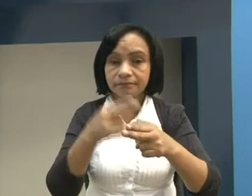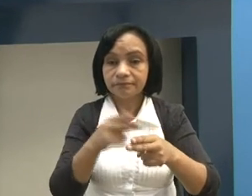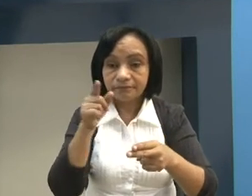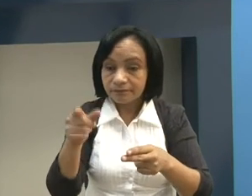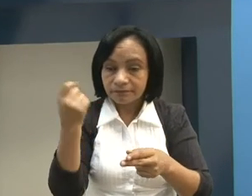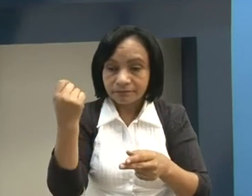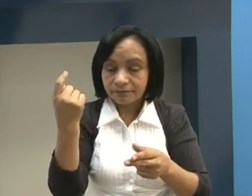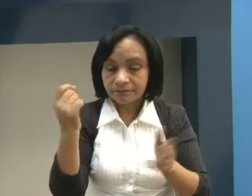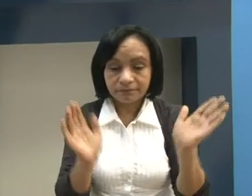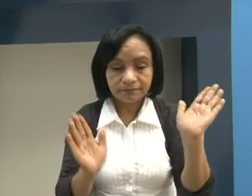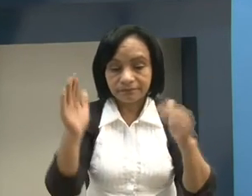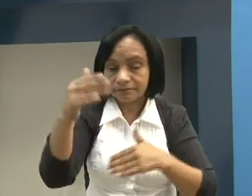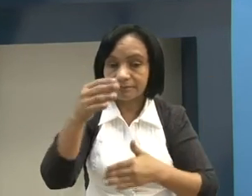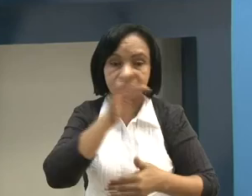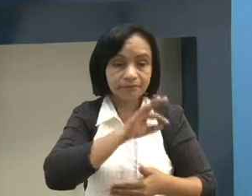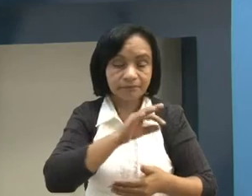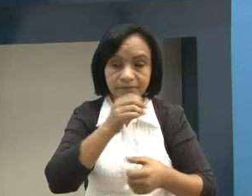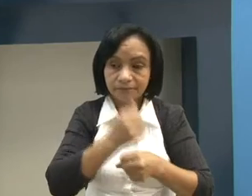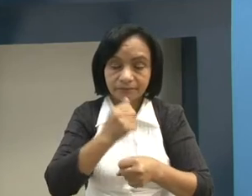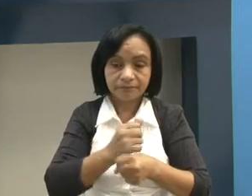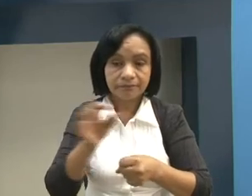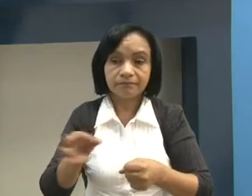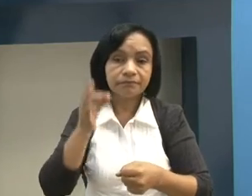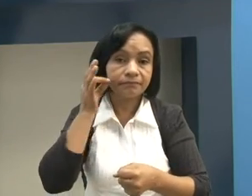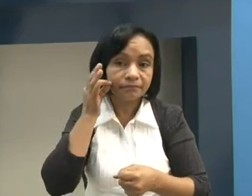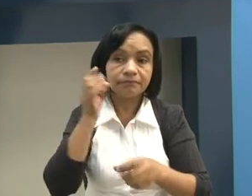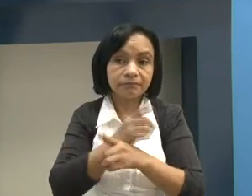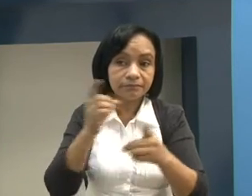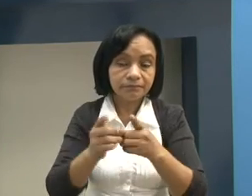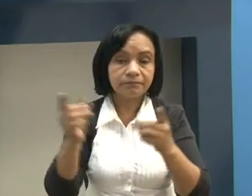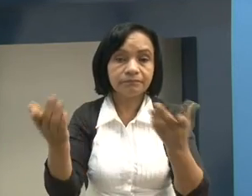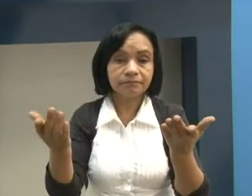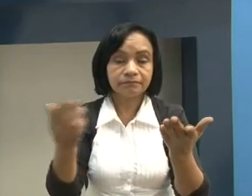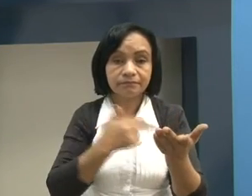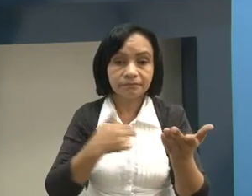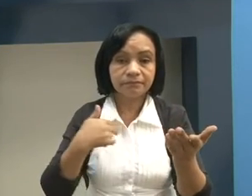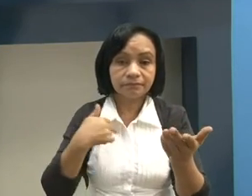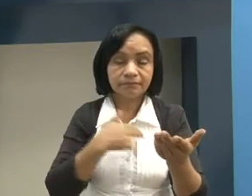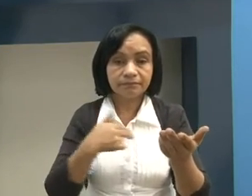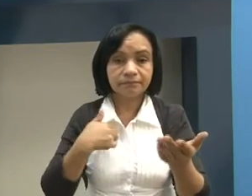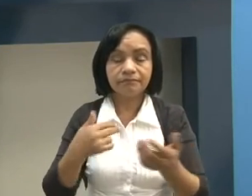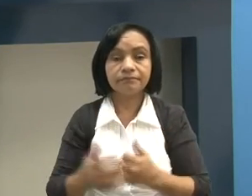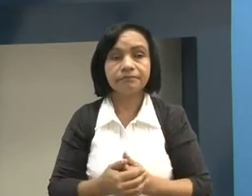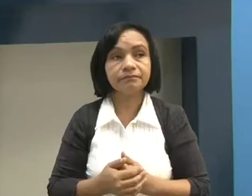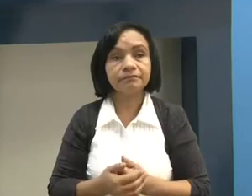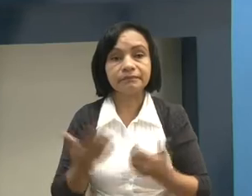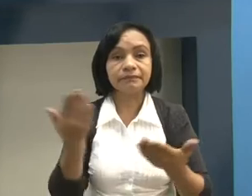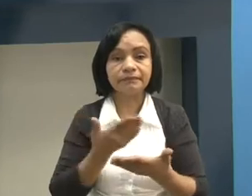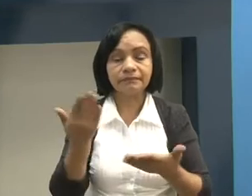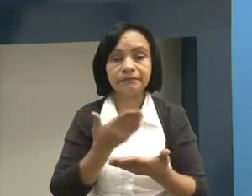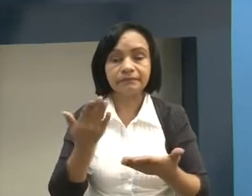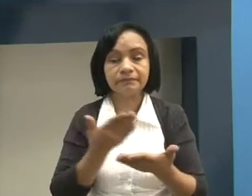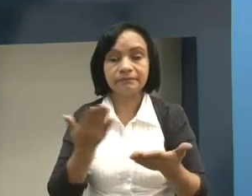tuvieran su título de maestro de primaria. Entonces, eso implicó que los ir educando